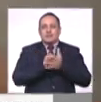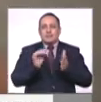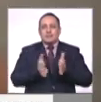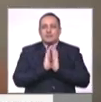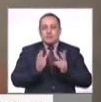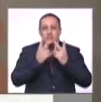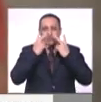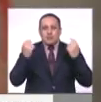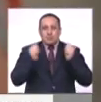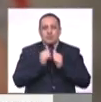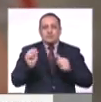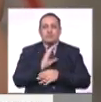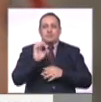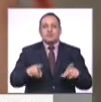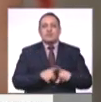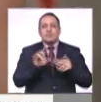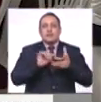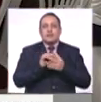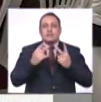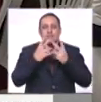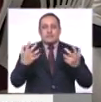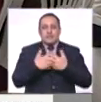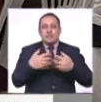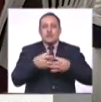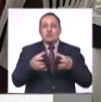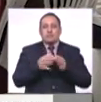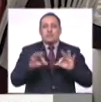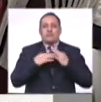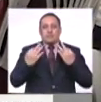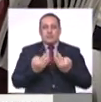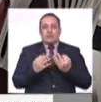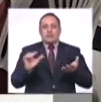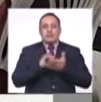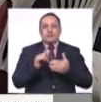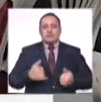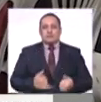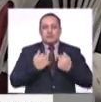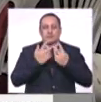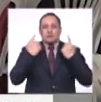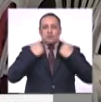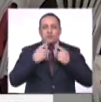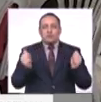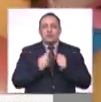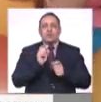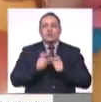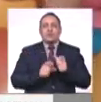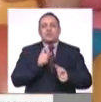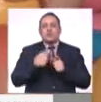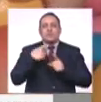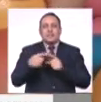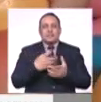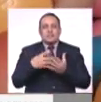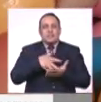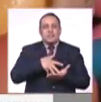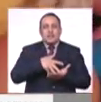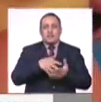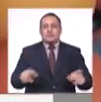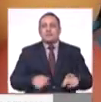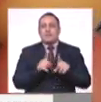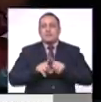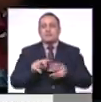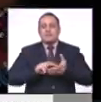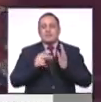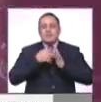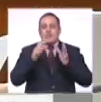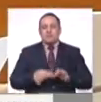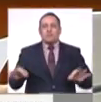de Centro Emergencia Mujer e integrantes del Grupo Familiar del Ministerio de la Mujer y Poblaciones Vulnerables. Que es